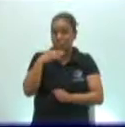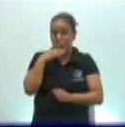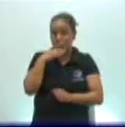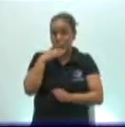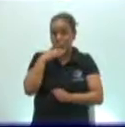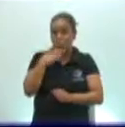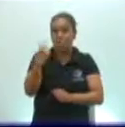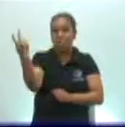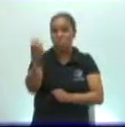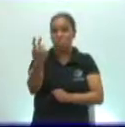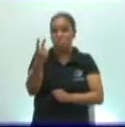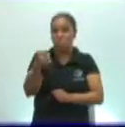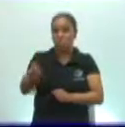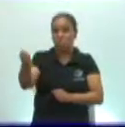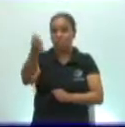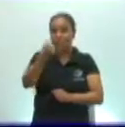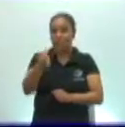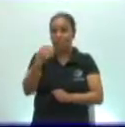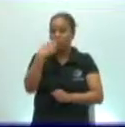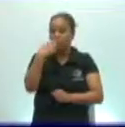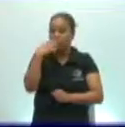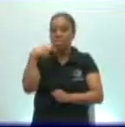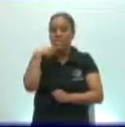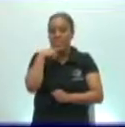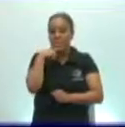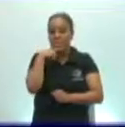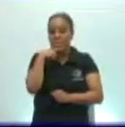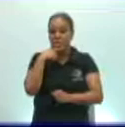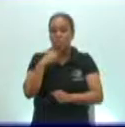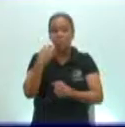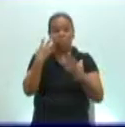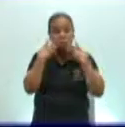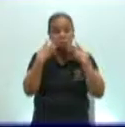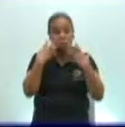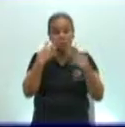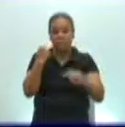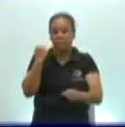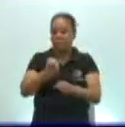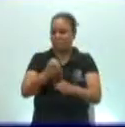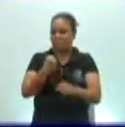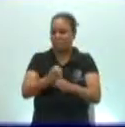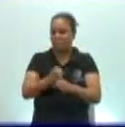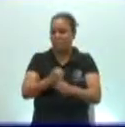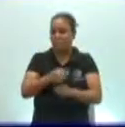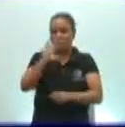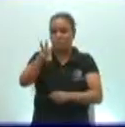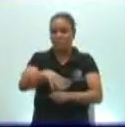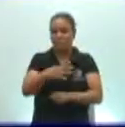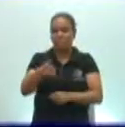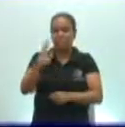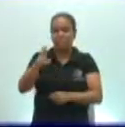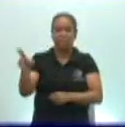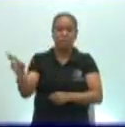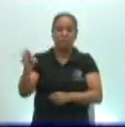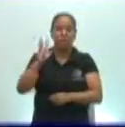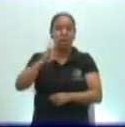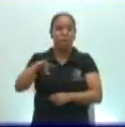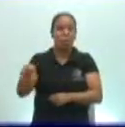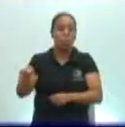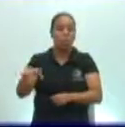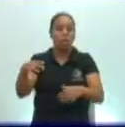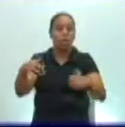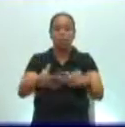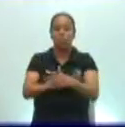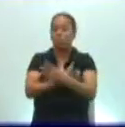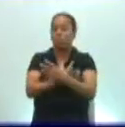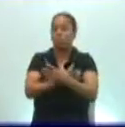supuesto, imprescindible el trabajo con la tabla periódica para buscar los símbolos de los elementos químicos presentes